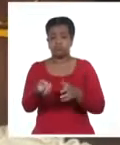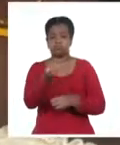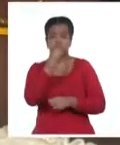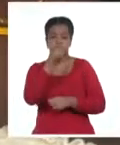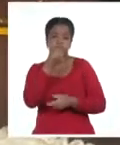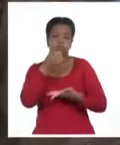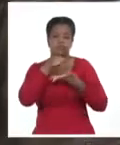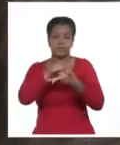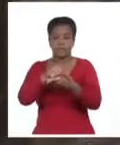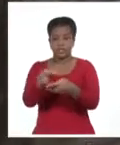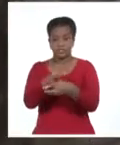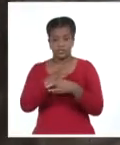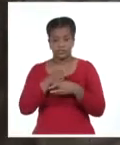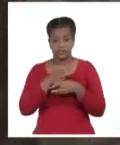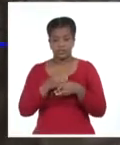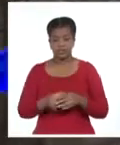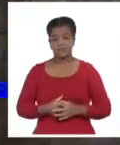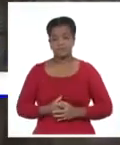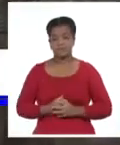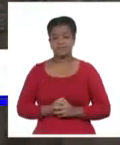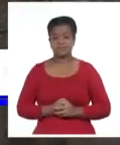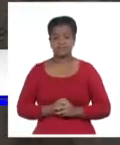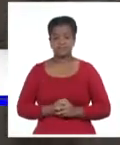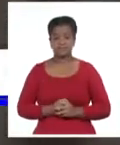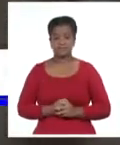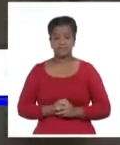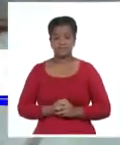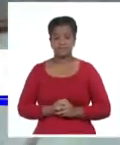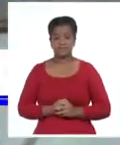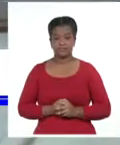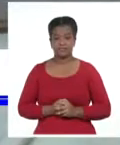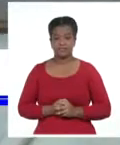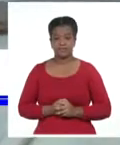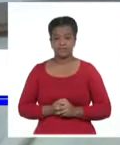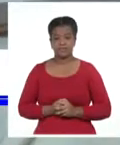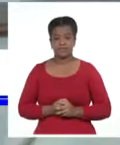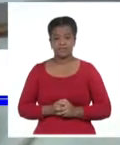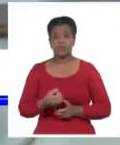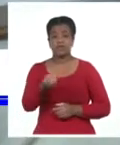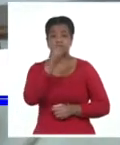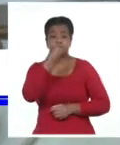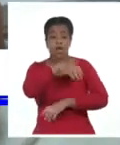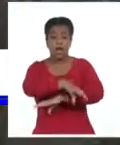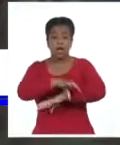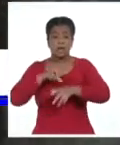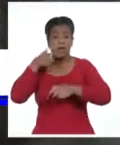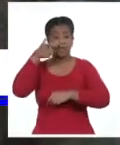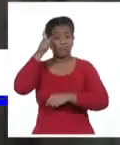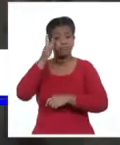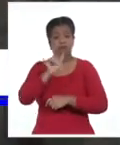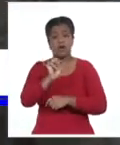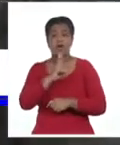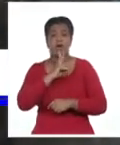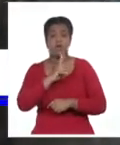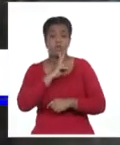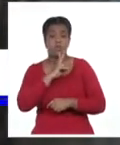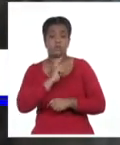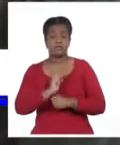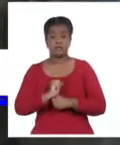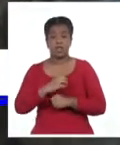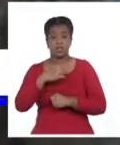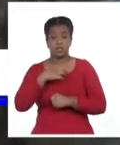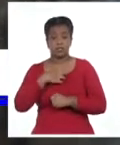y servicios. Crear toda la base alimenticia para la ganadería y el agua. Tengo una caballería dedicada a